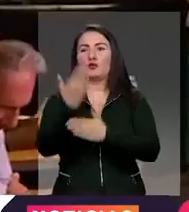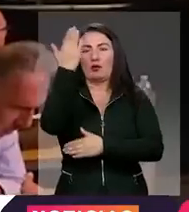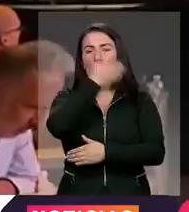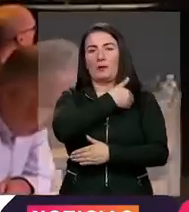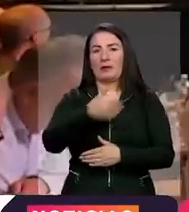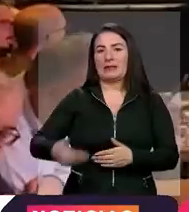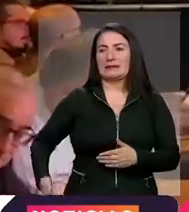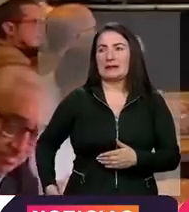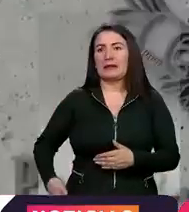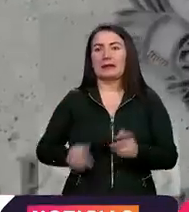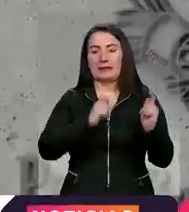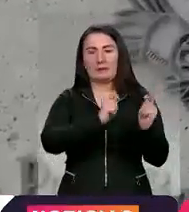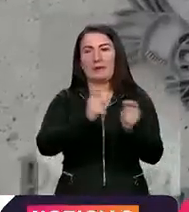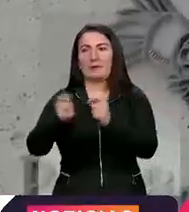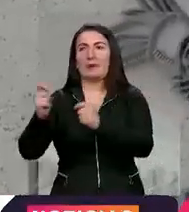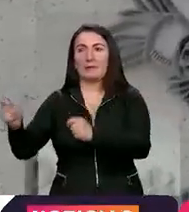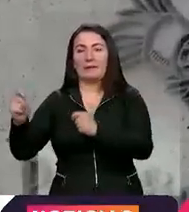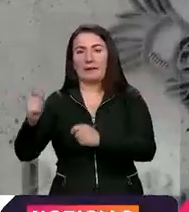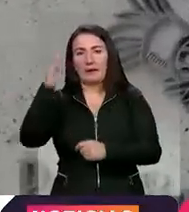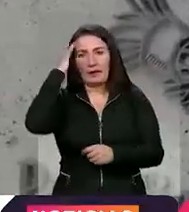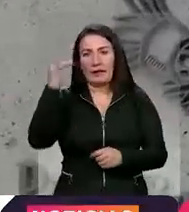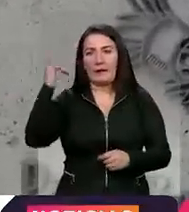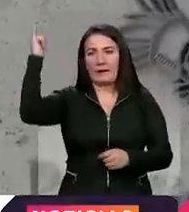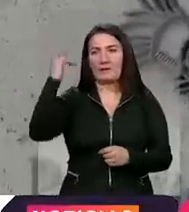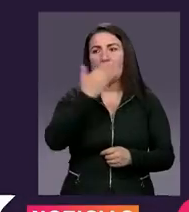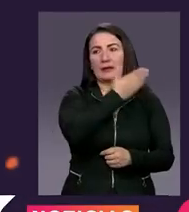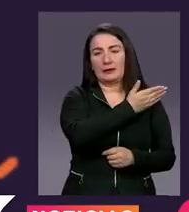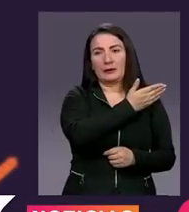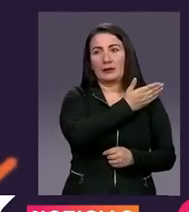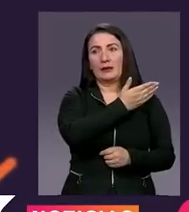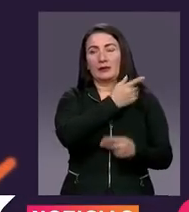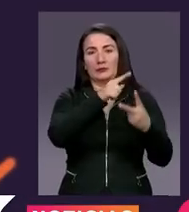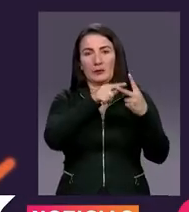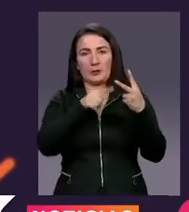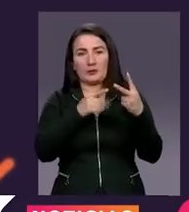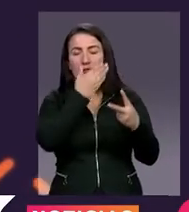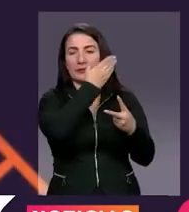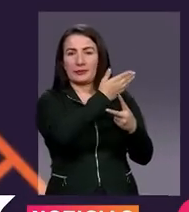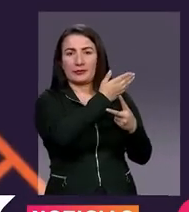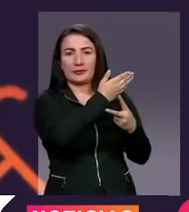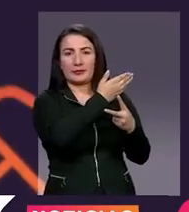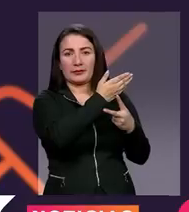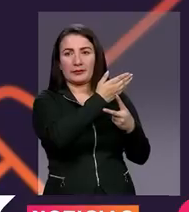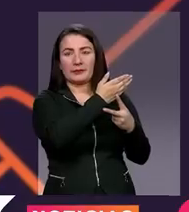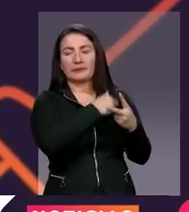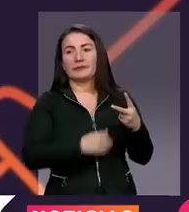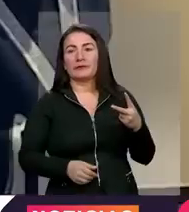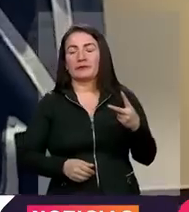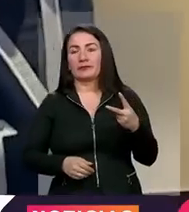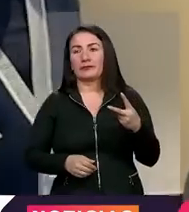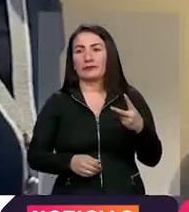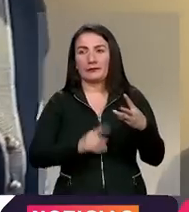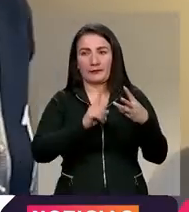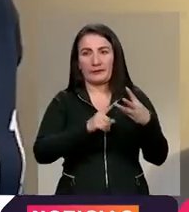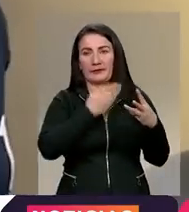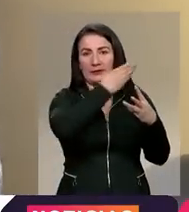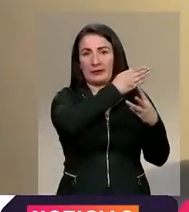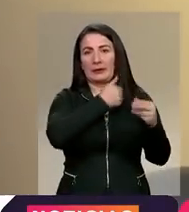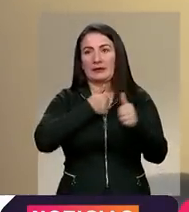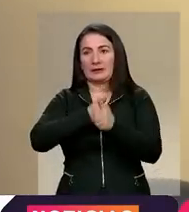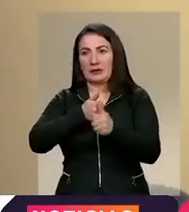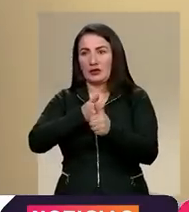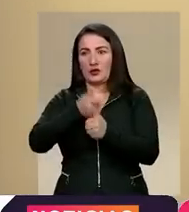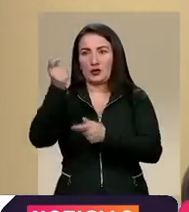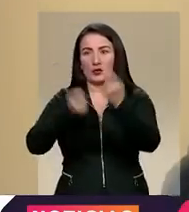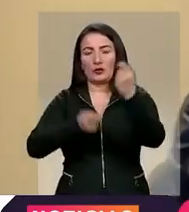mandatario fueron designados la académica Carolina Corcho, el expresidente del Congreso Mauricio Lizcano y el asesor económico